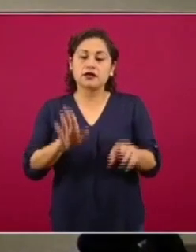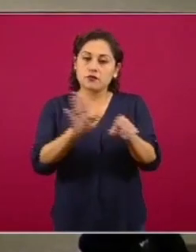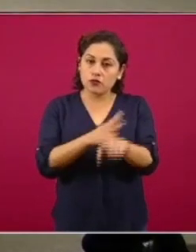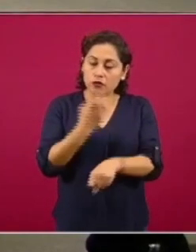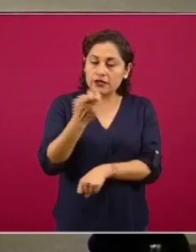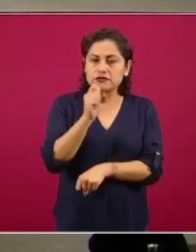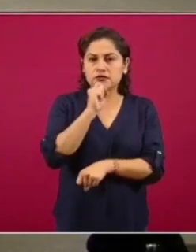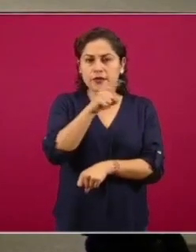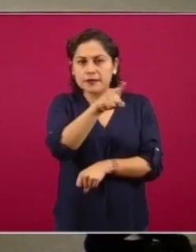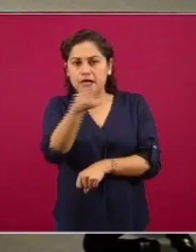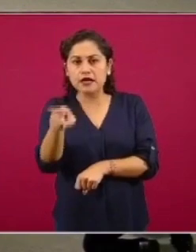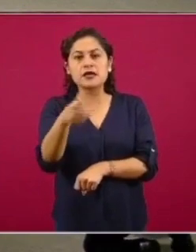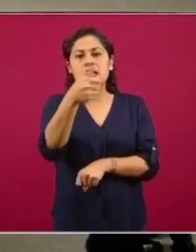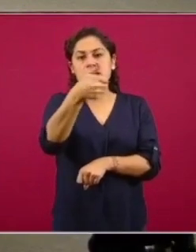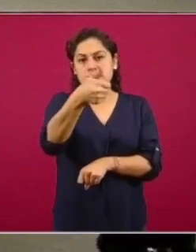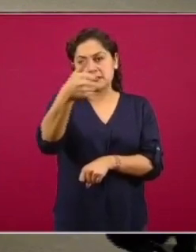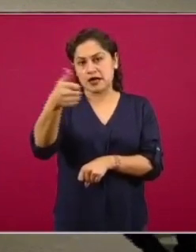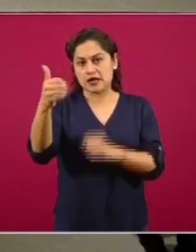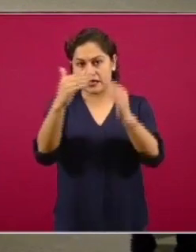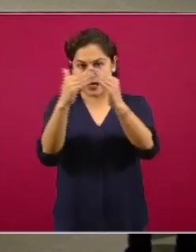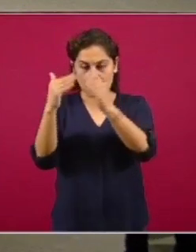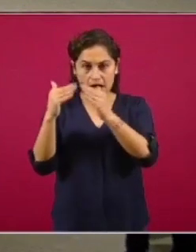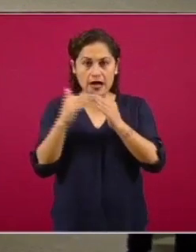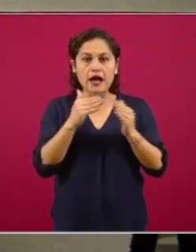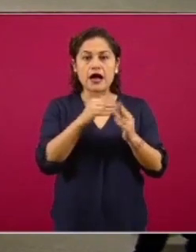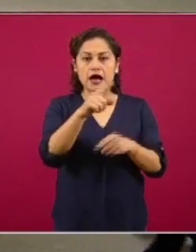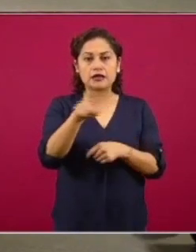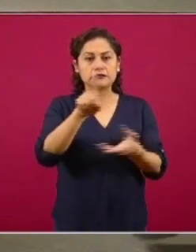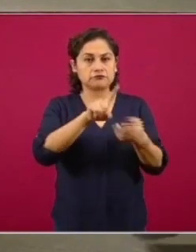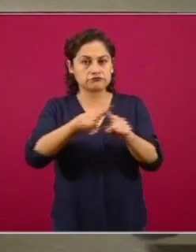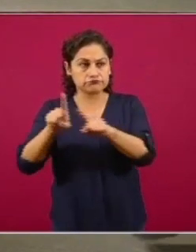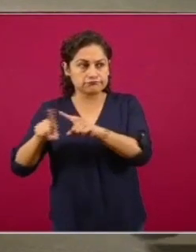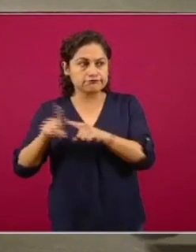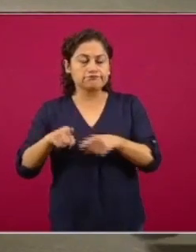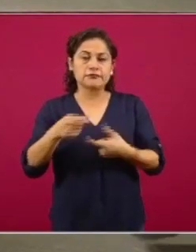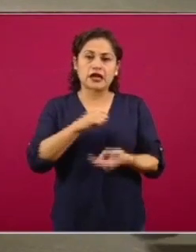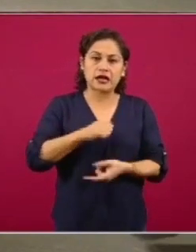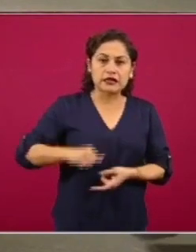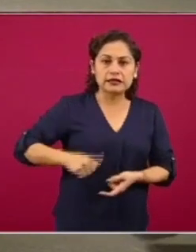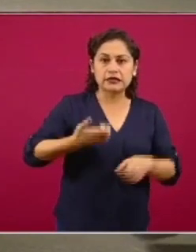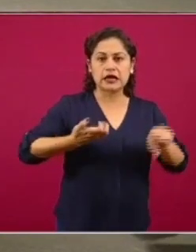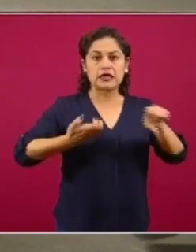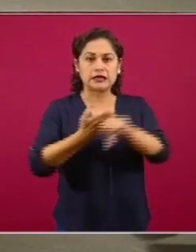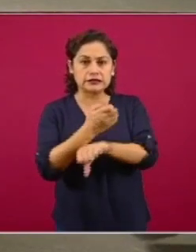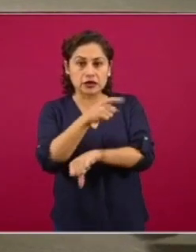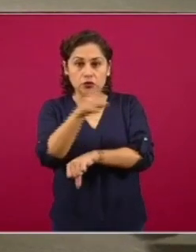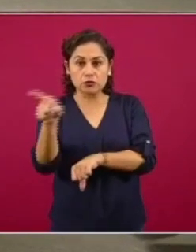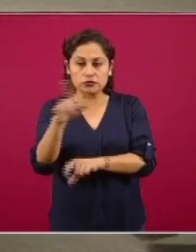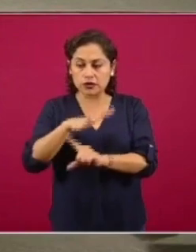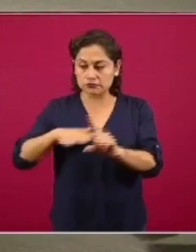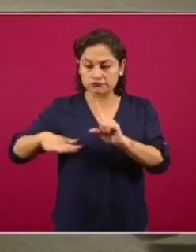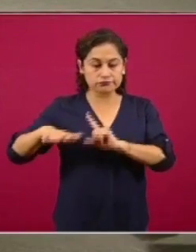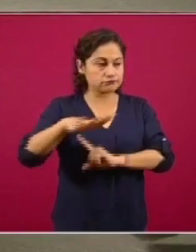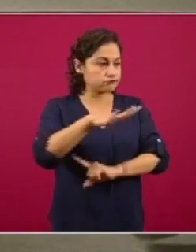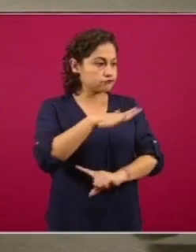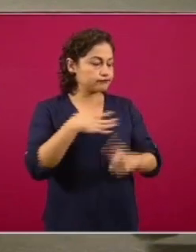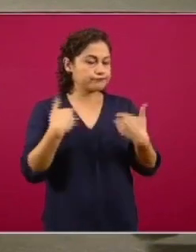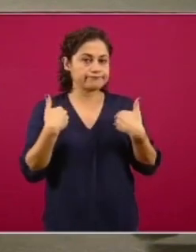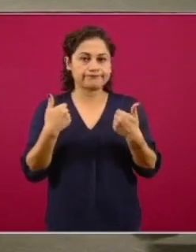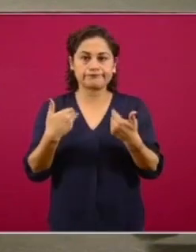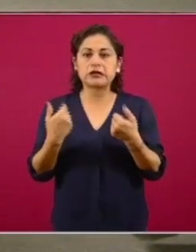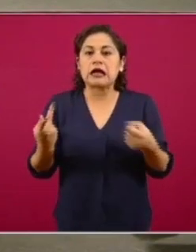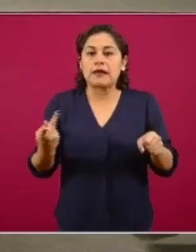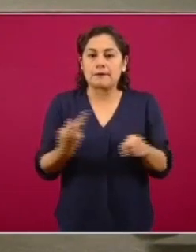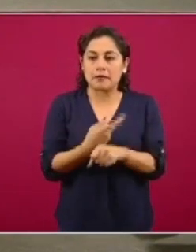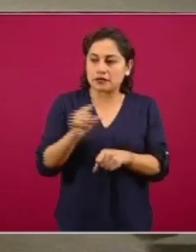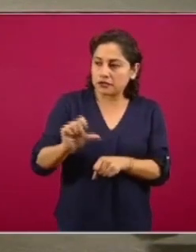de ustedes en las diferentes entidades entienda y comprenda lo que está en su entorno. Eso es una parte muy importante.